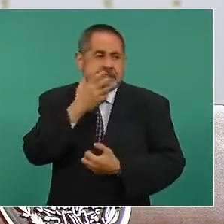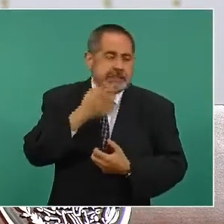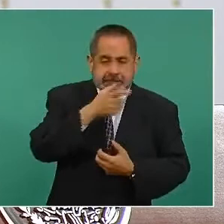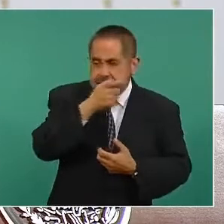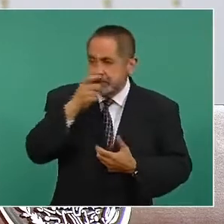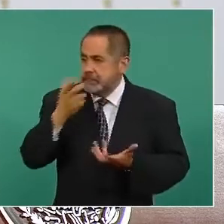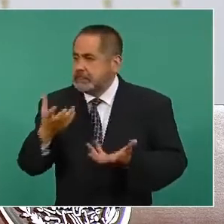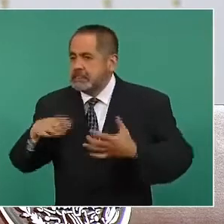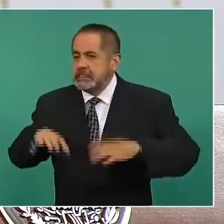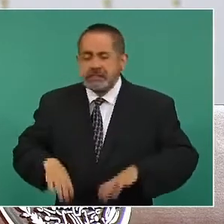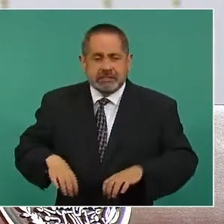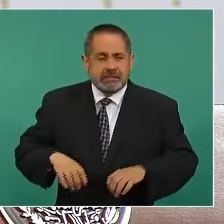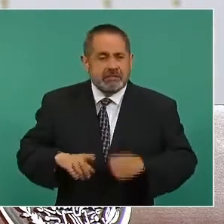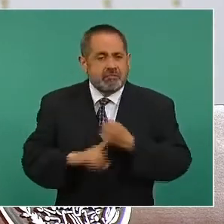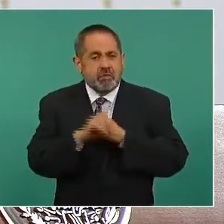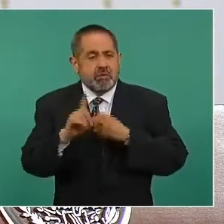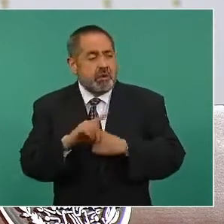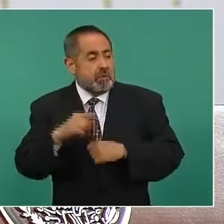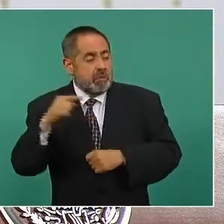provocaron.